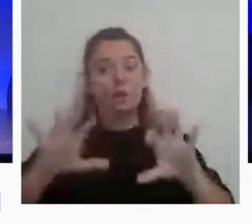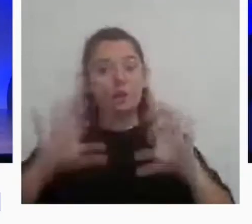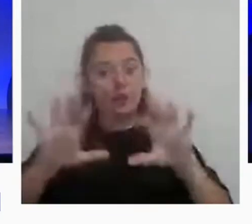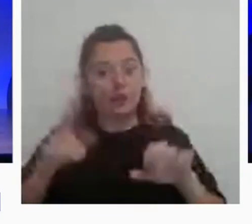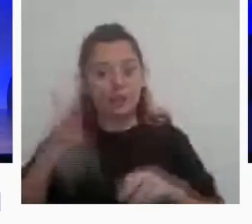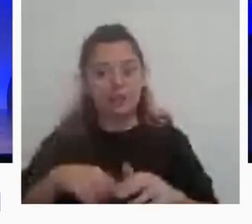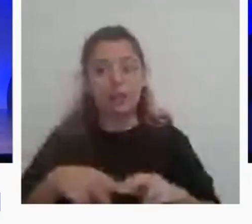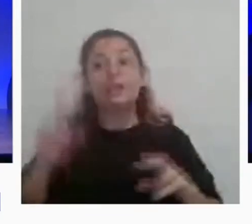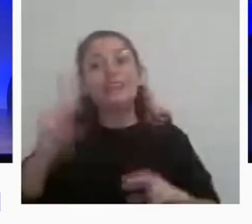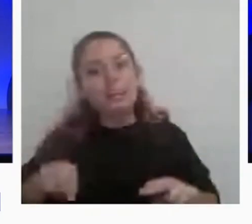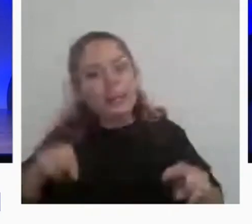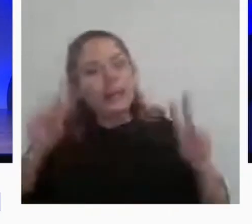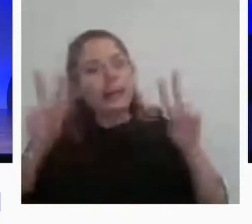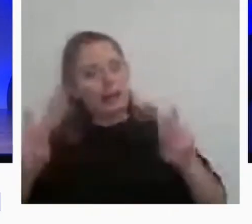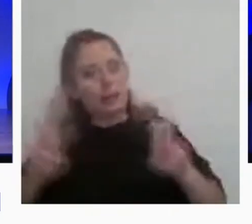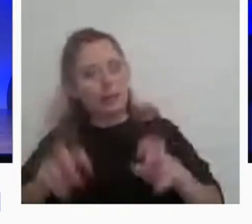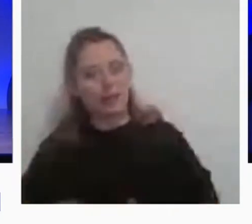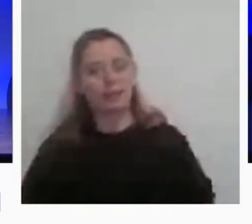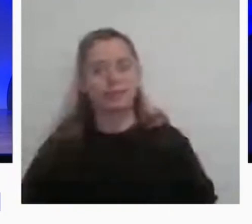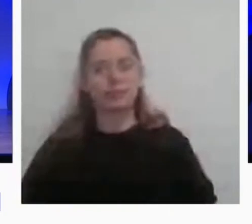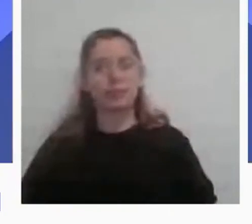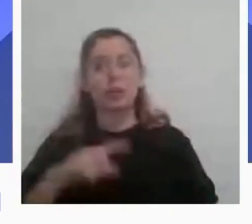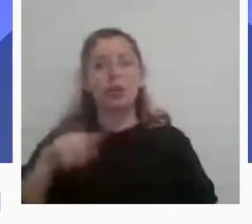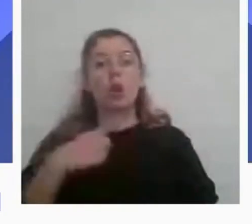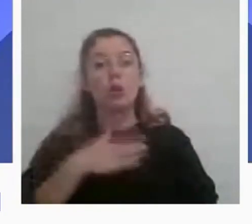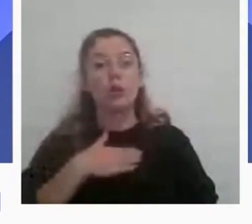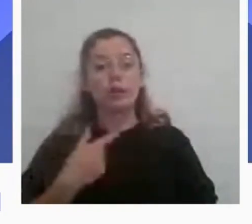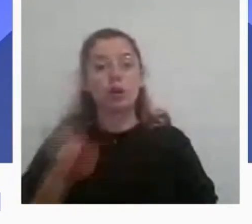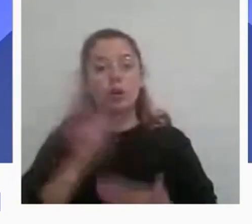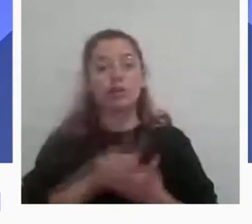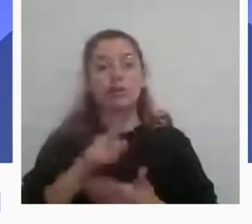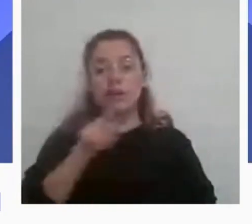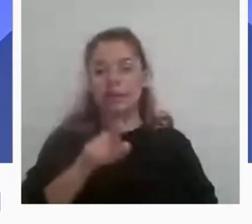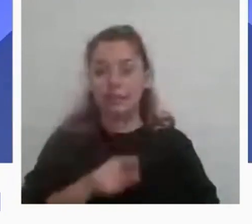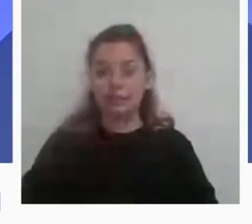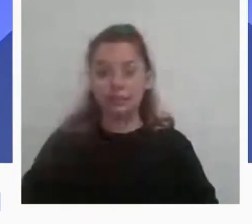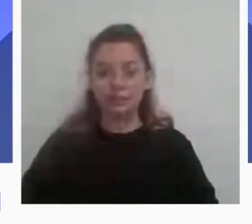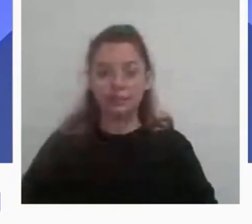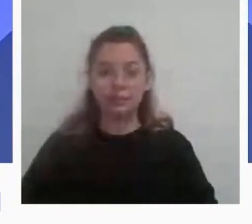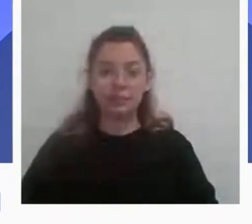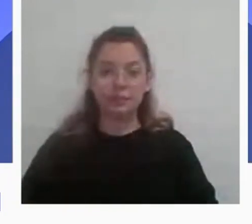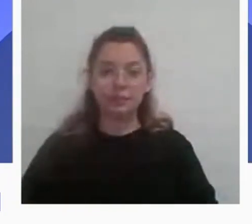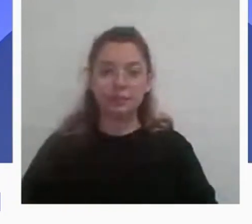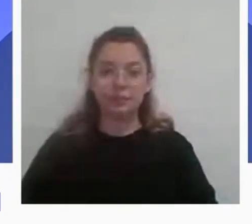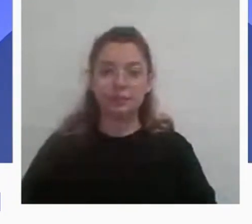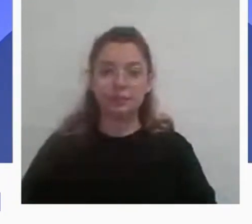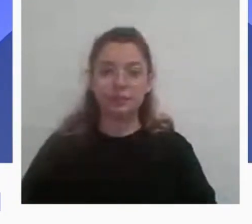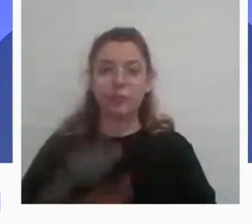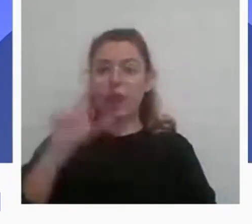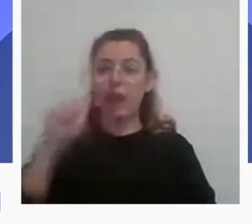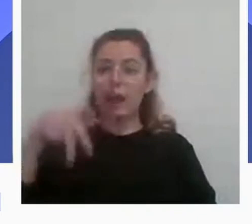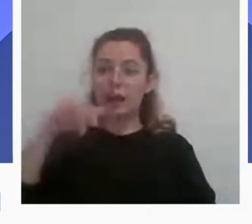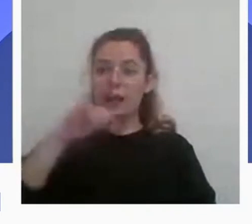Luego Totalmente. quiero volver de nuevo a ti porque ya nos vas a explicar qué ¿qué va a hacer la lanzadera de Juan Roig con